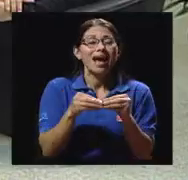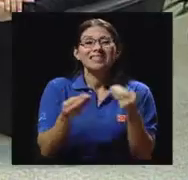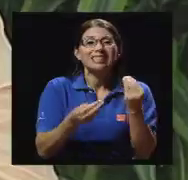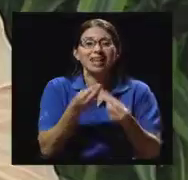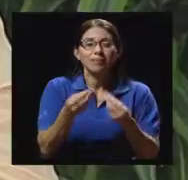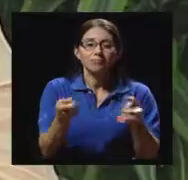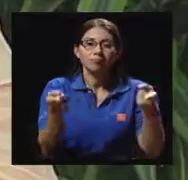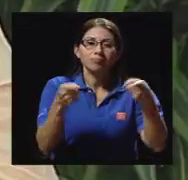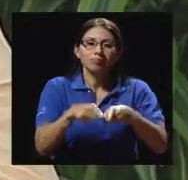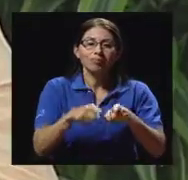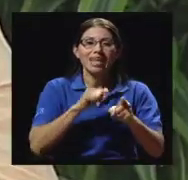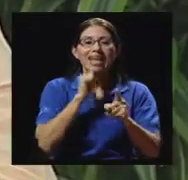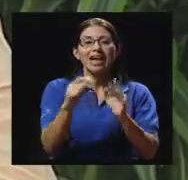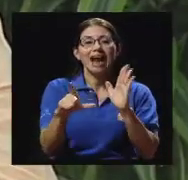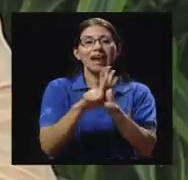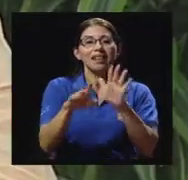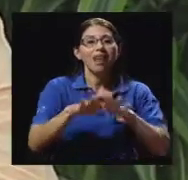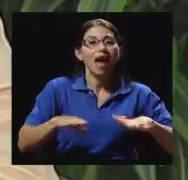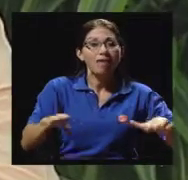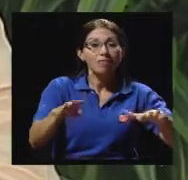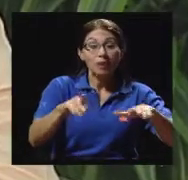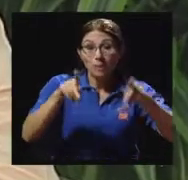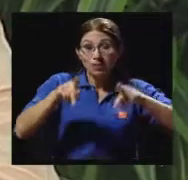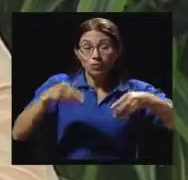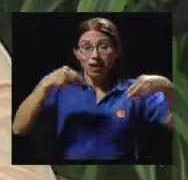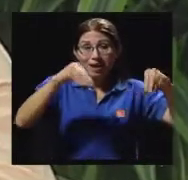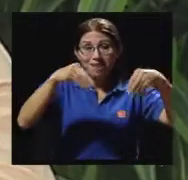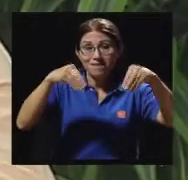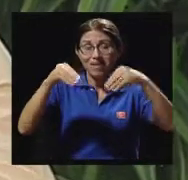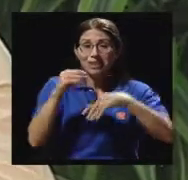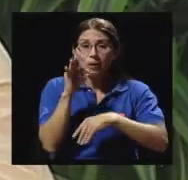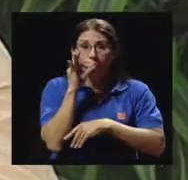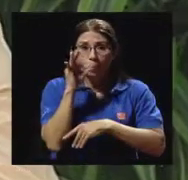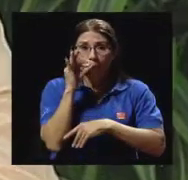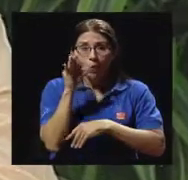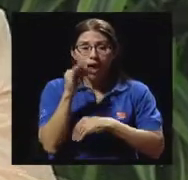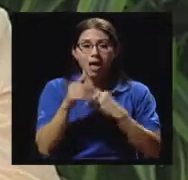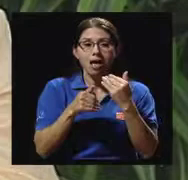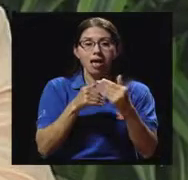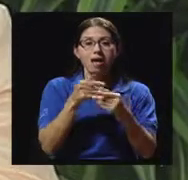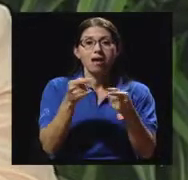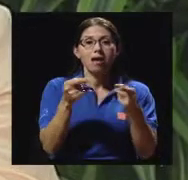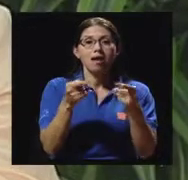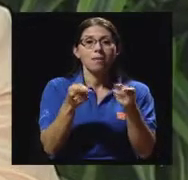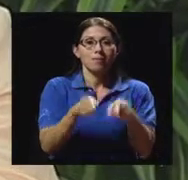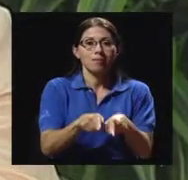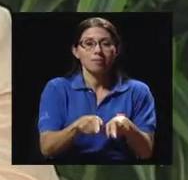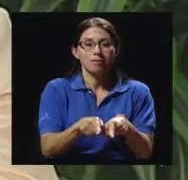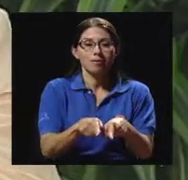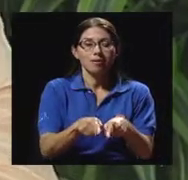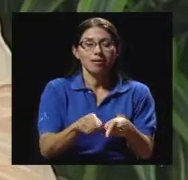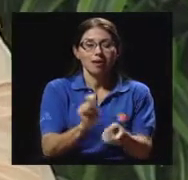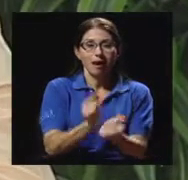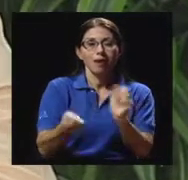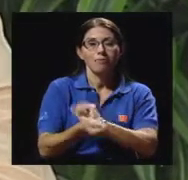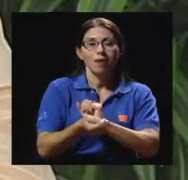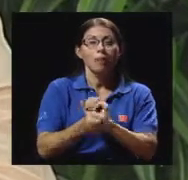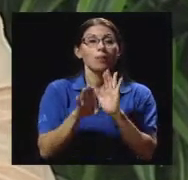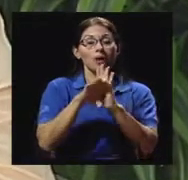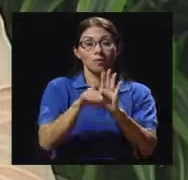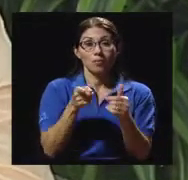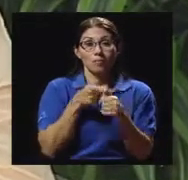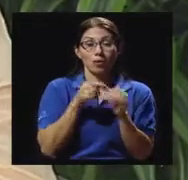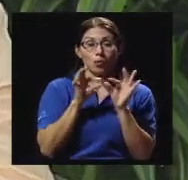mercado, el vendedor, el que provoca ese paso de un cigarro de marihuana a una piedra de